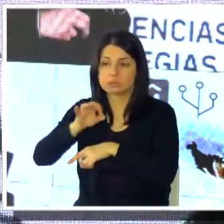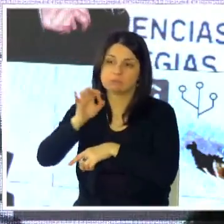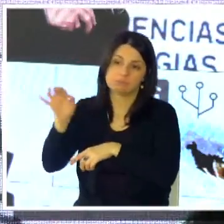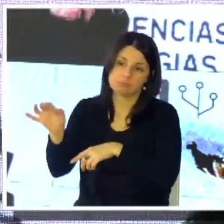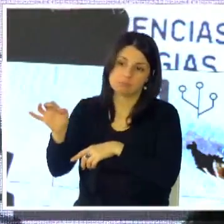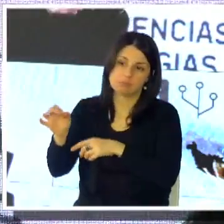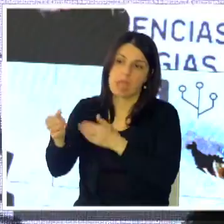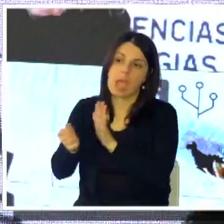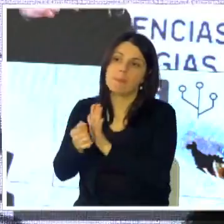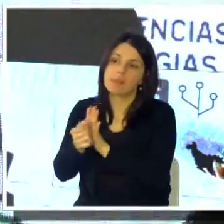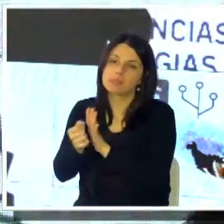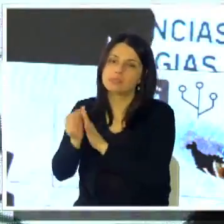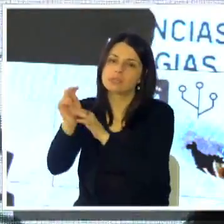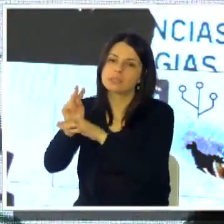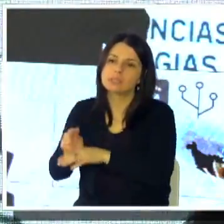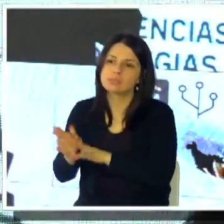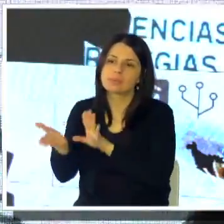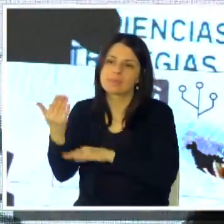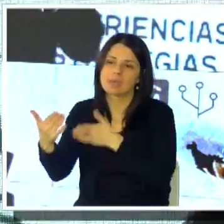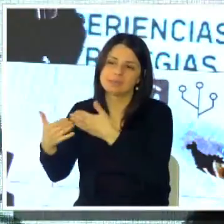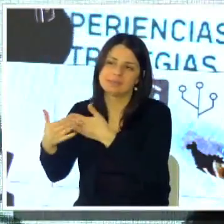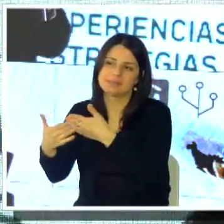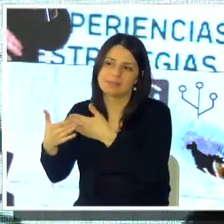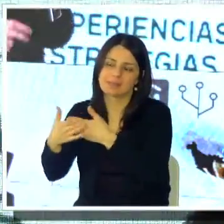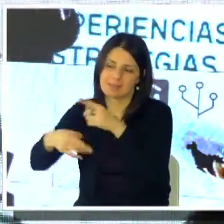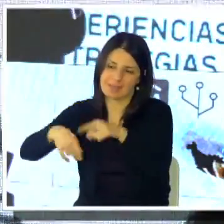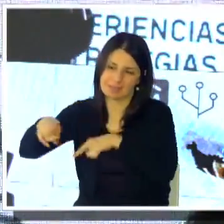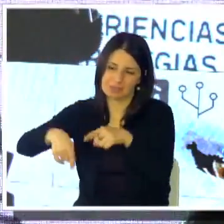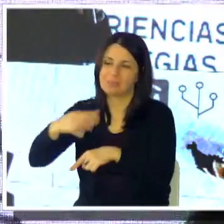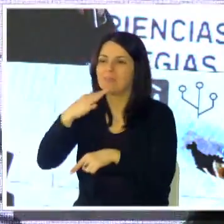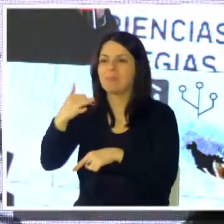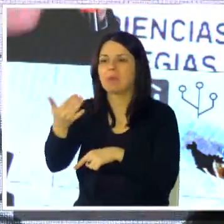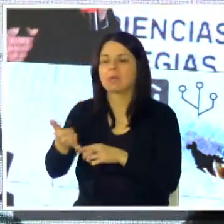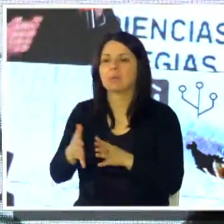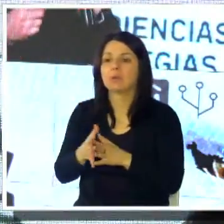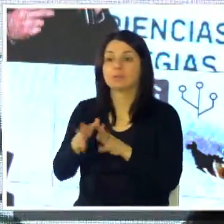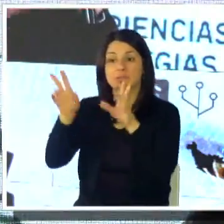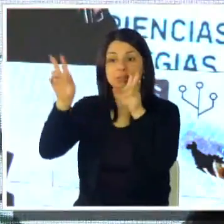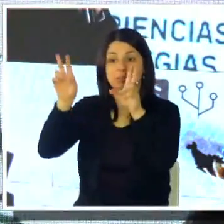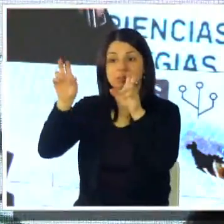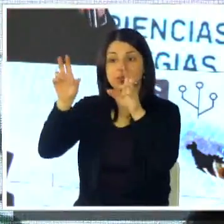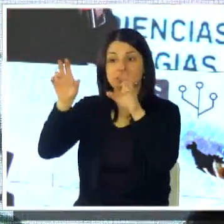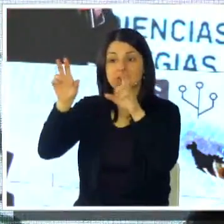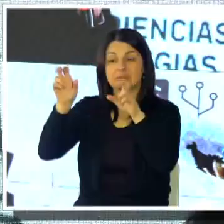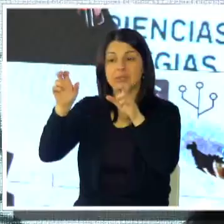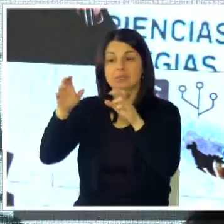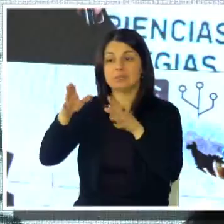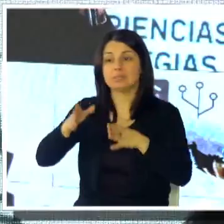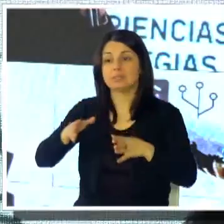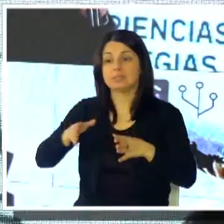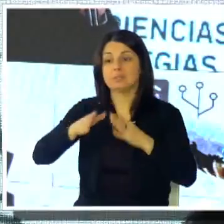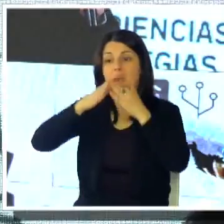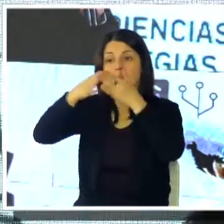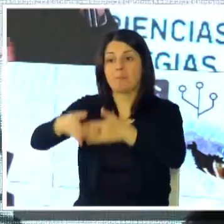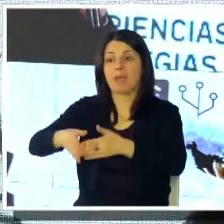digamos aplicaciones que son más cerquita de la gestión, como por ejemplo el tema de las casillas de las playas, donde se ve el estado